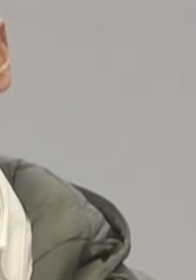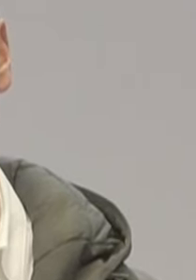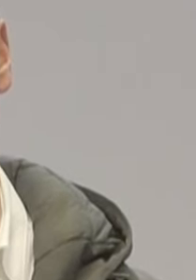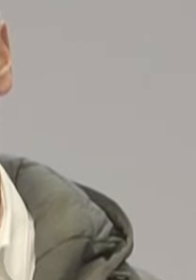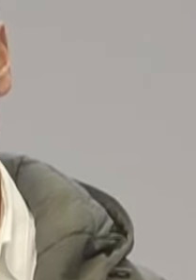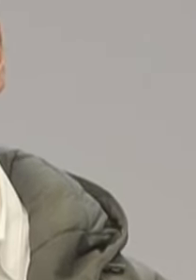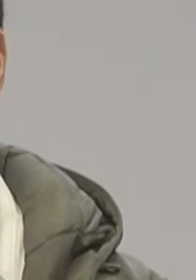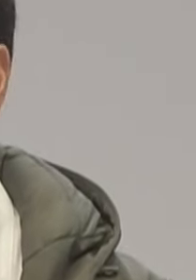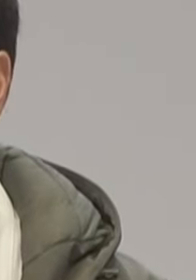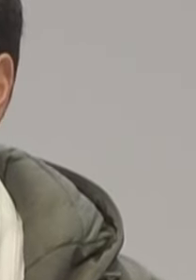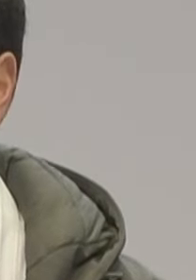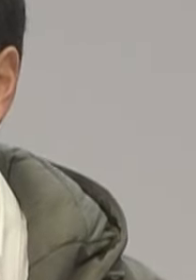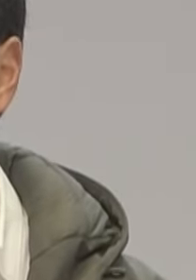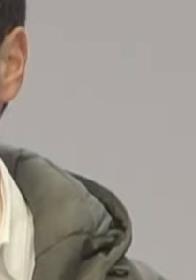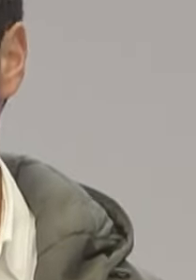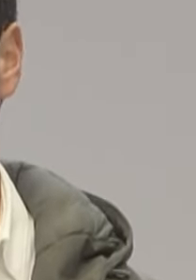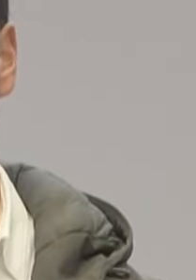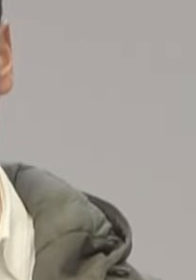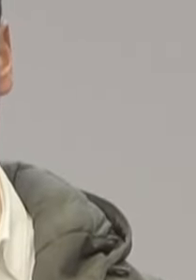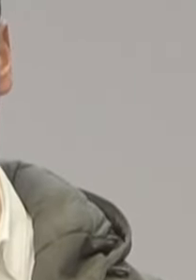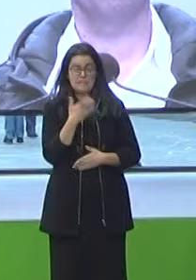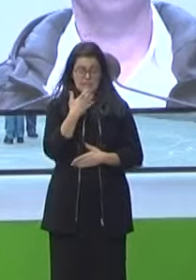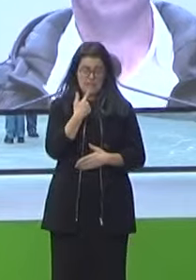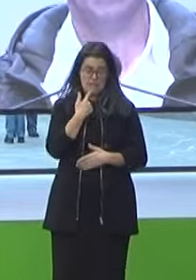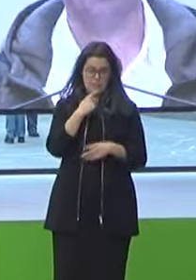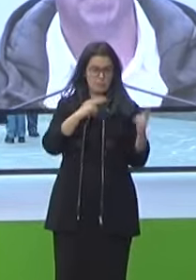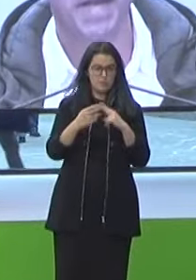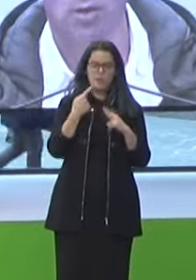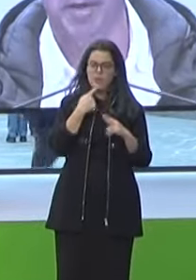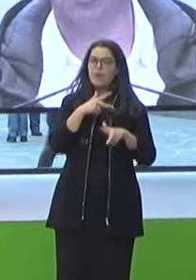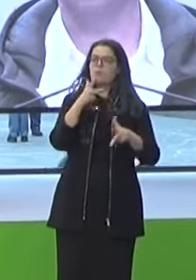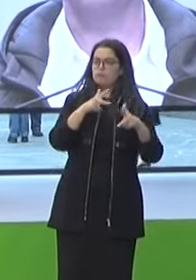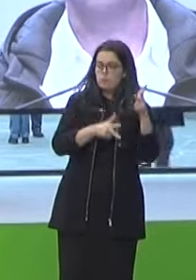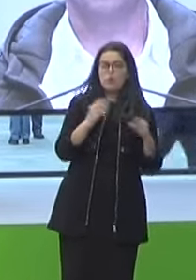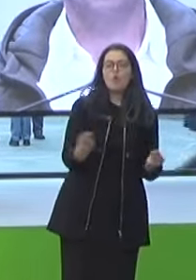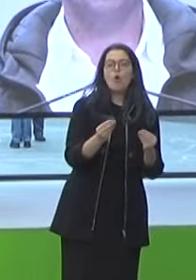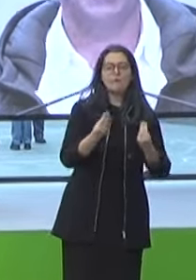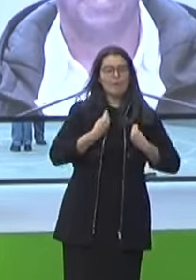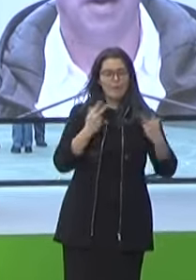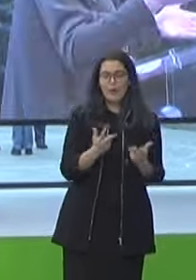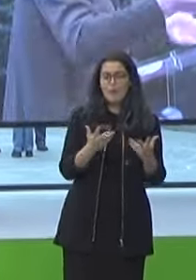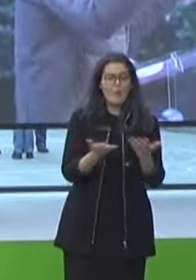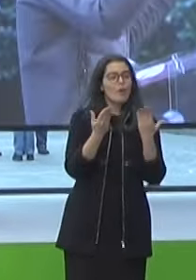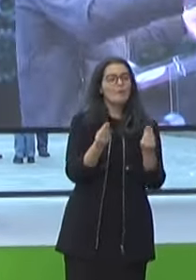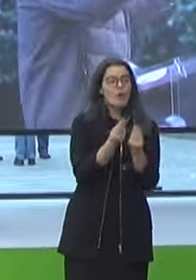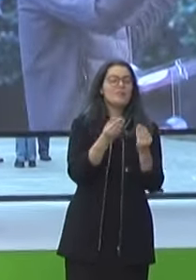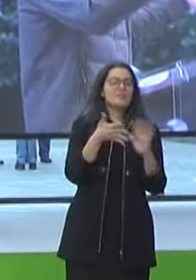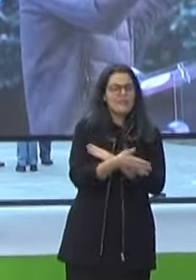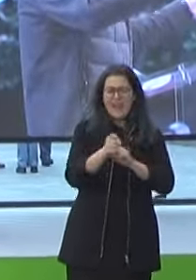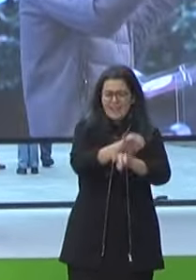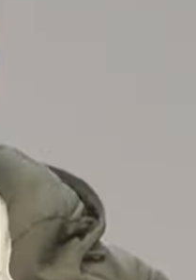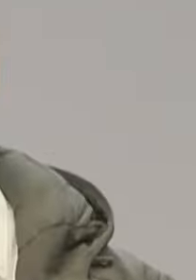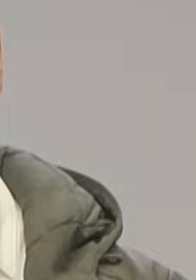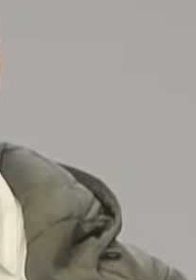vivienda si la respuesta es que euskadi ha ido mejor que tu vida ha ido mejor lo tienes claro vota